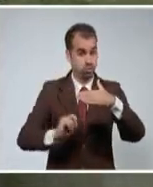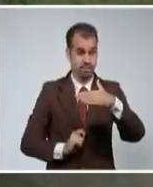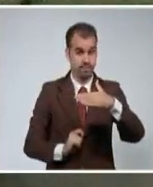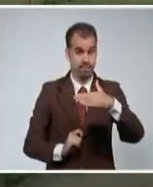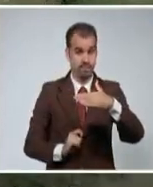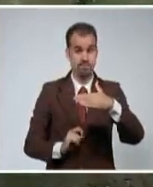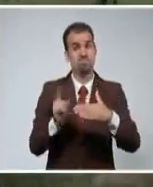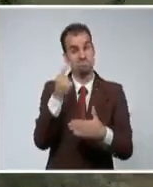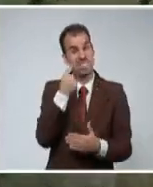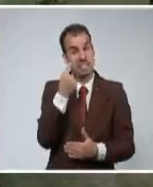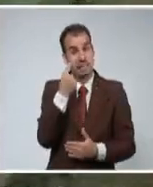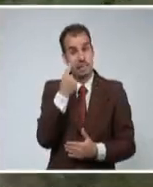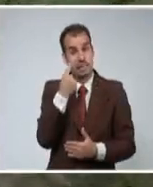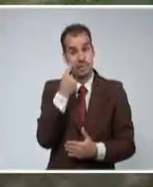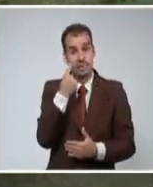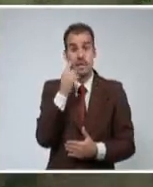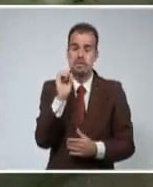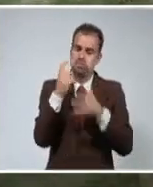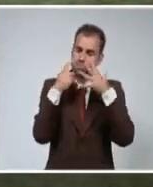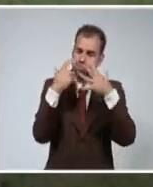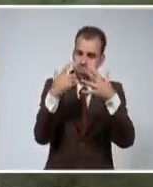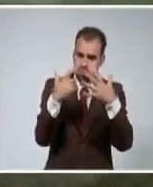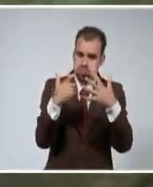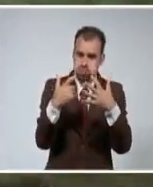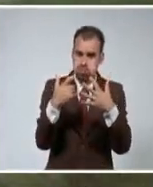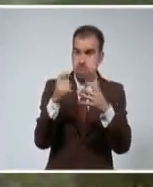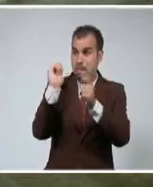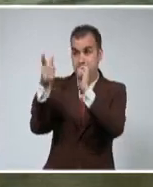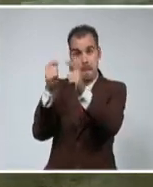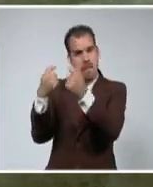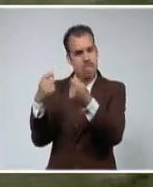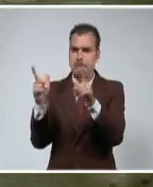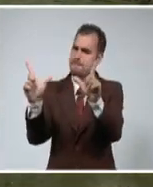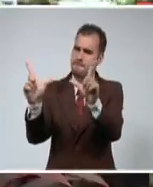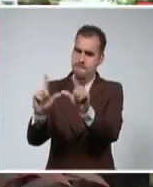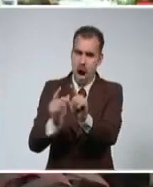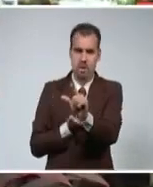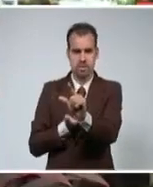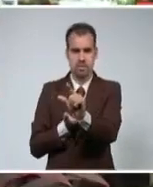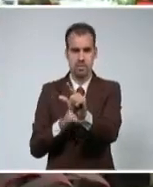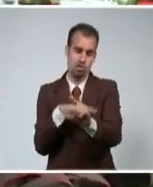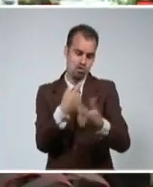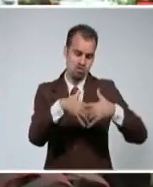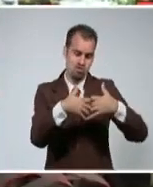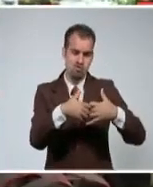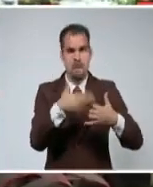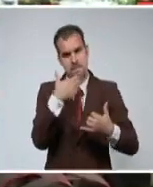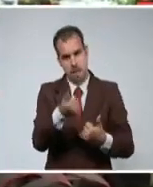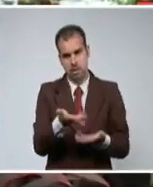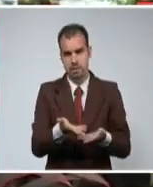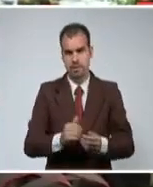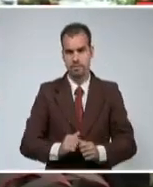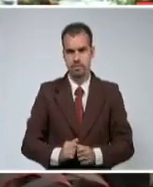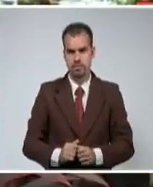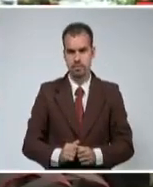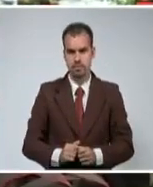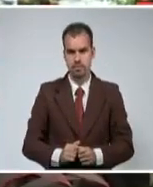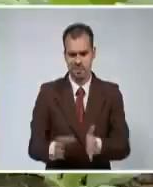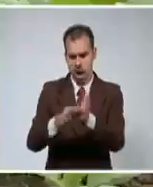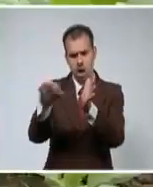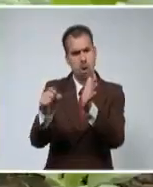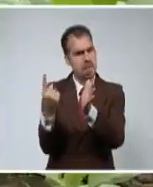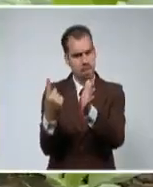ilustran cuánto representa sustituir adquisiciones en el exterior. Como el arroz, también son